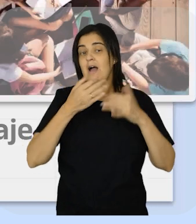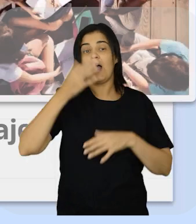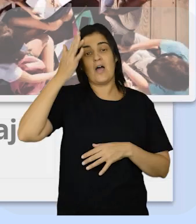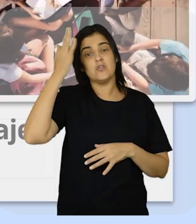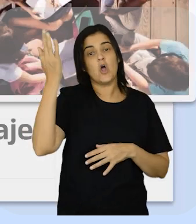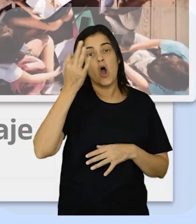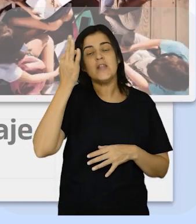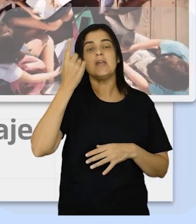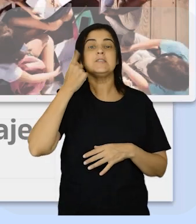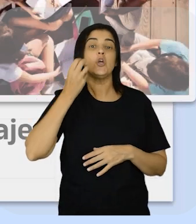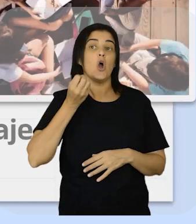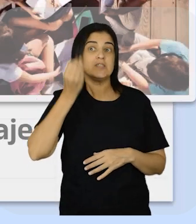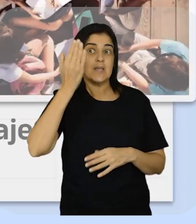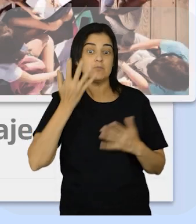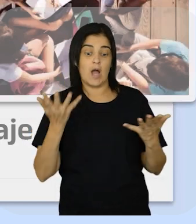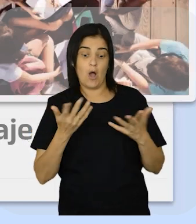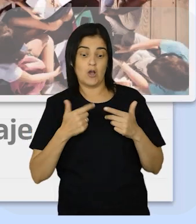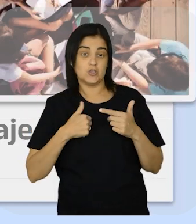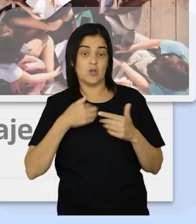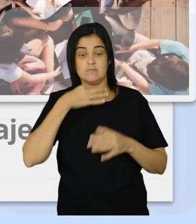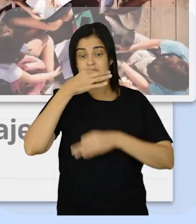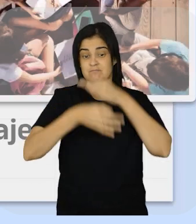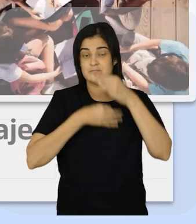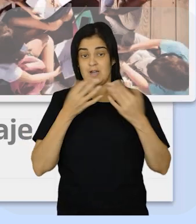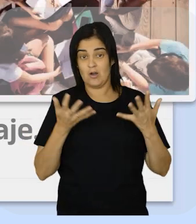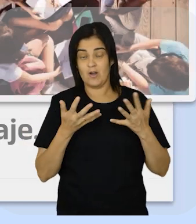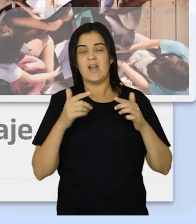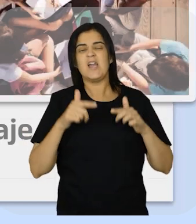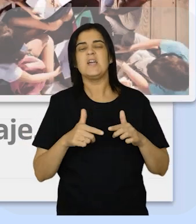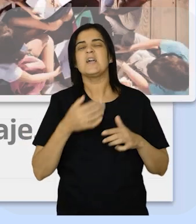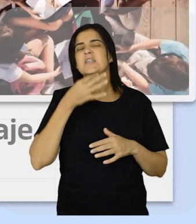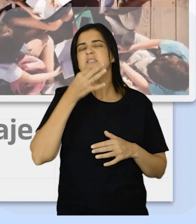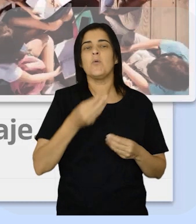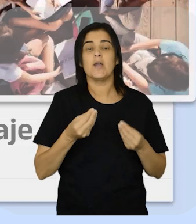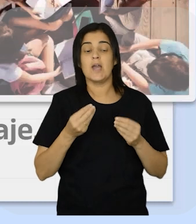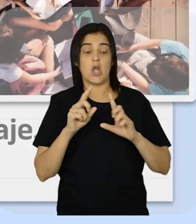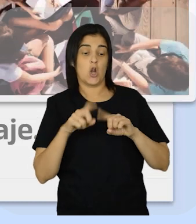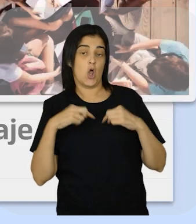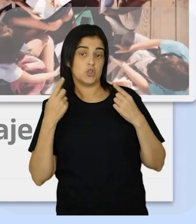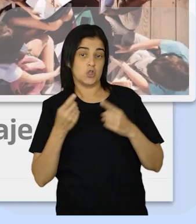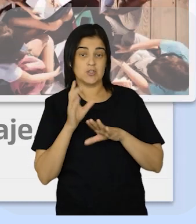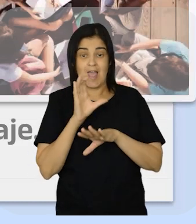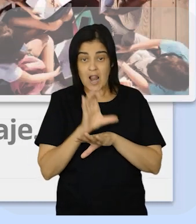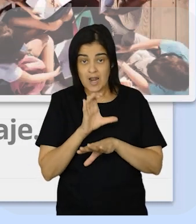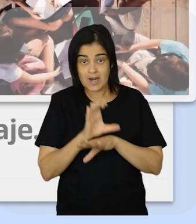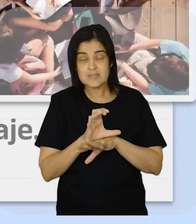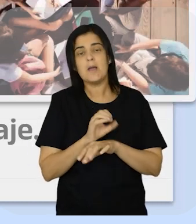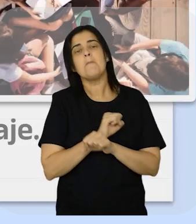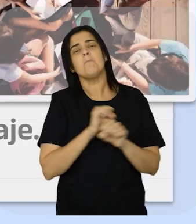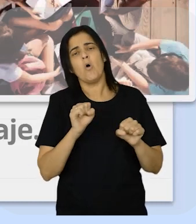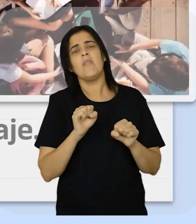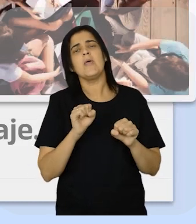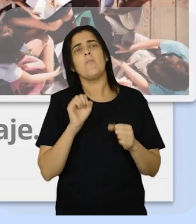con todos estos conceptos que estoy manejando acá, lo que estamos diciendo es que nosotros en el aula podemos generar